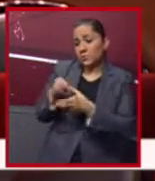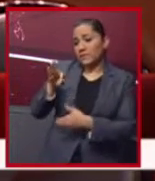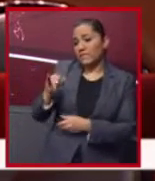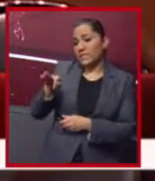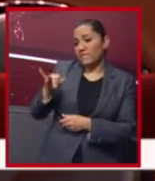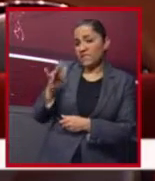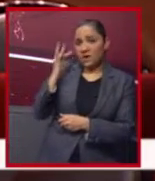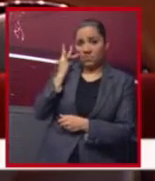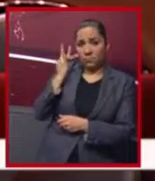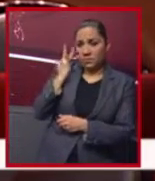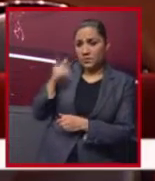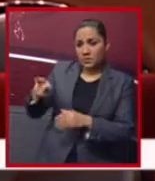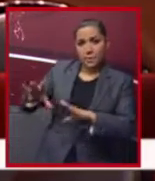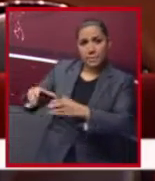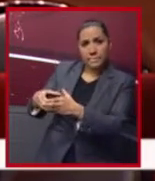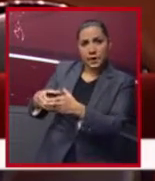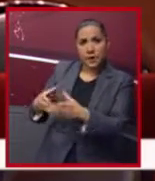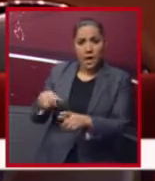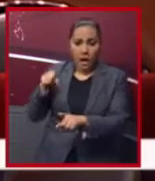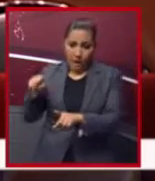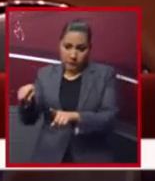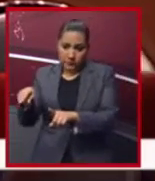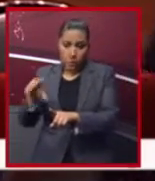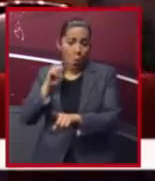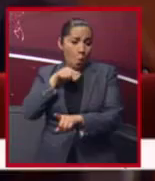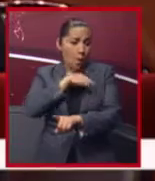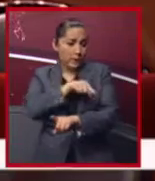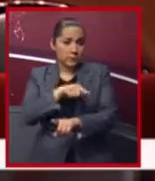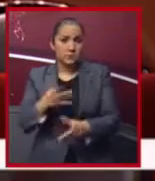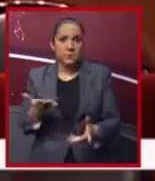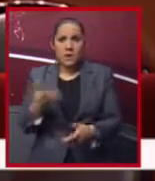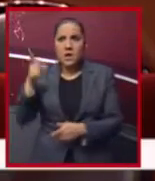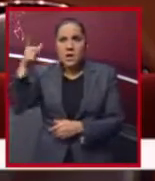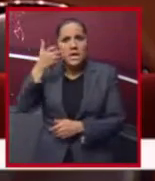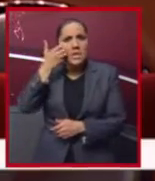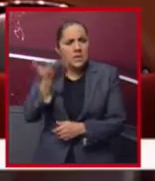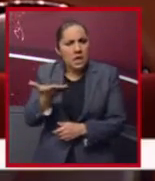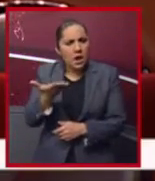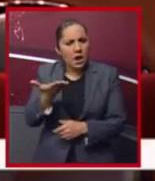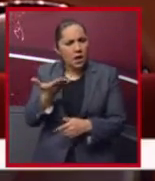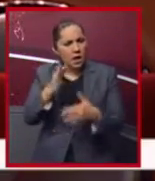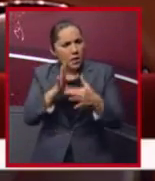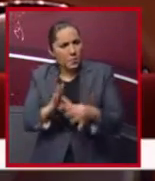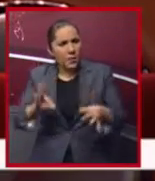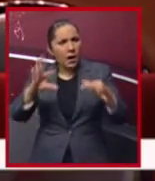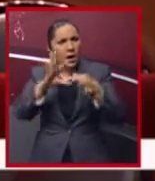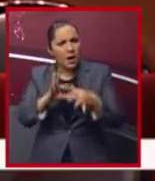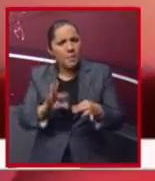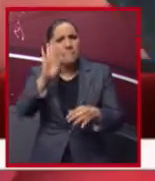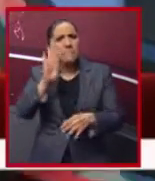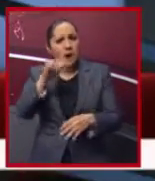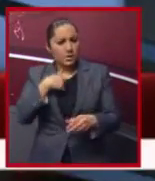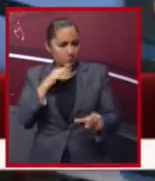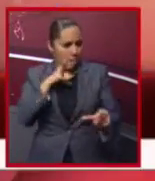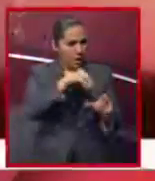donde ideológicamente nos quieren obligar a dividirnos entre un bando y otro